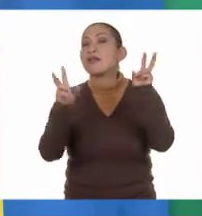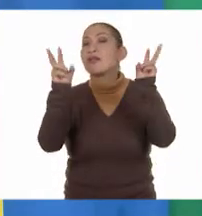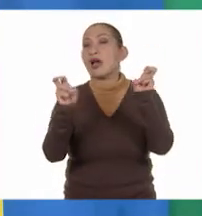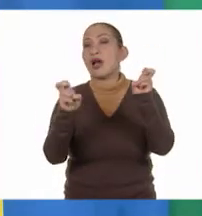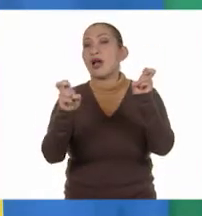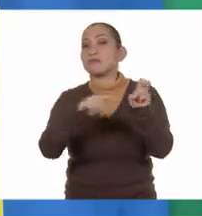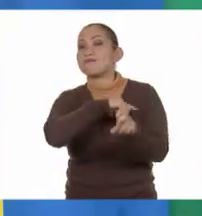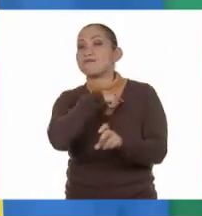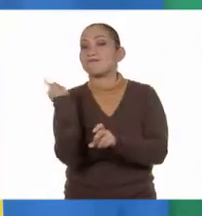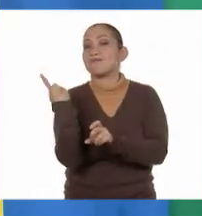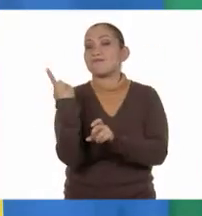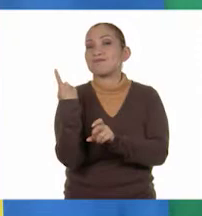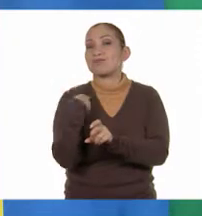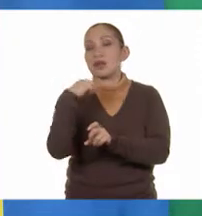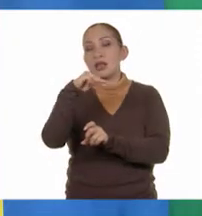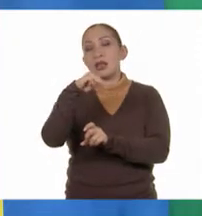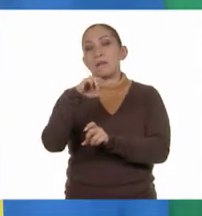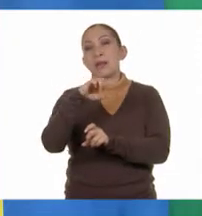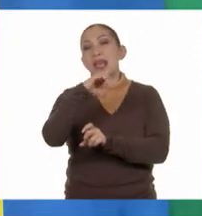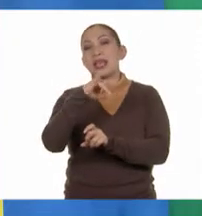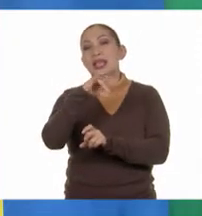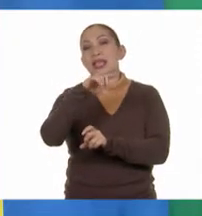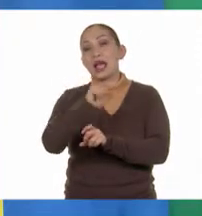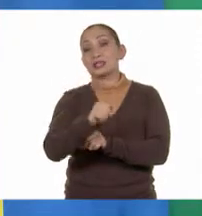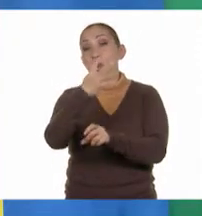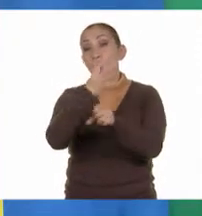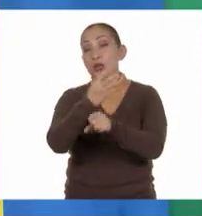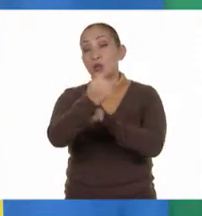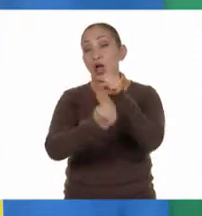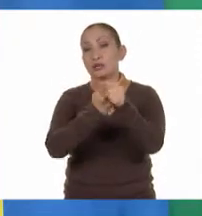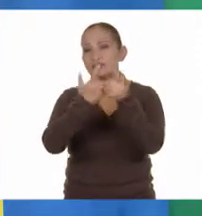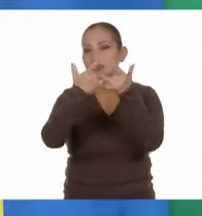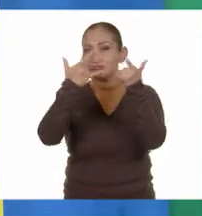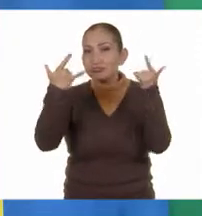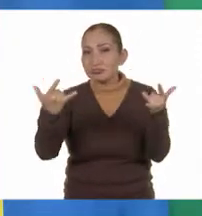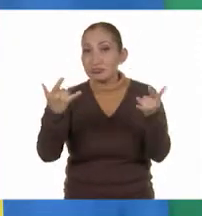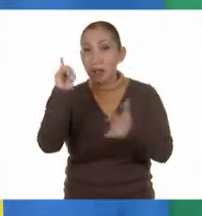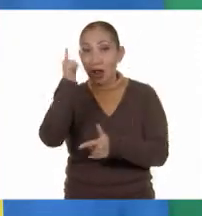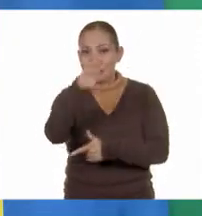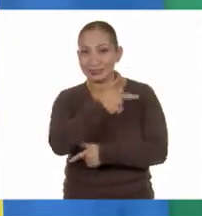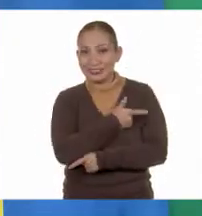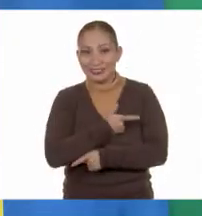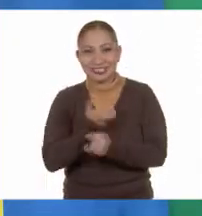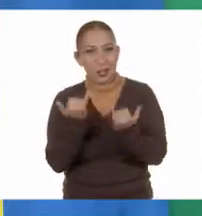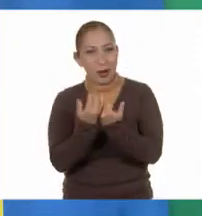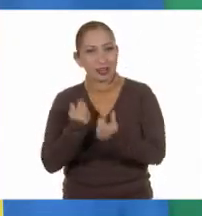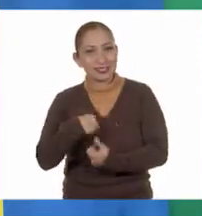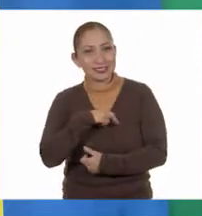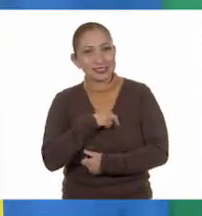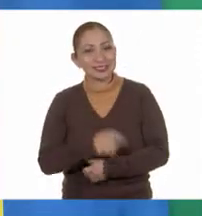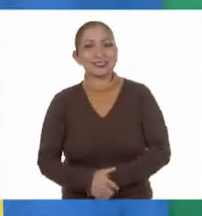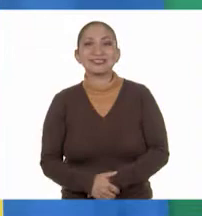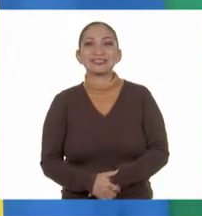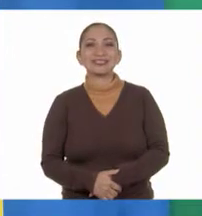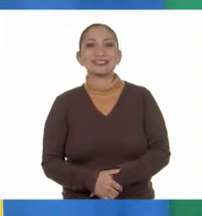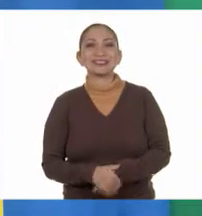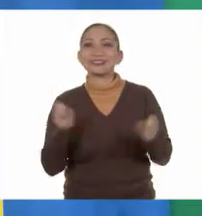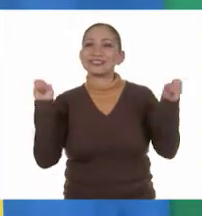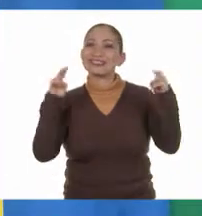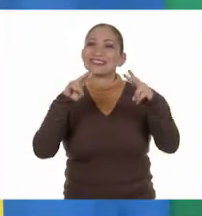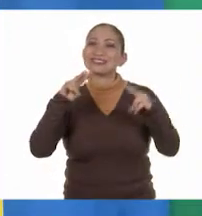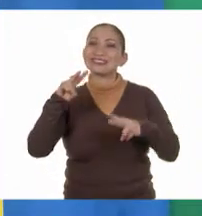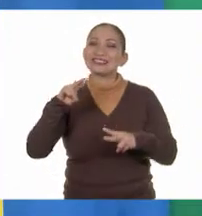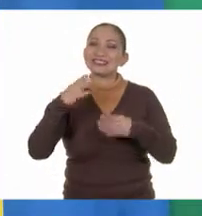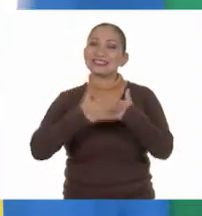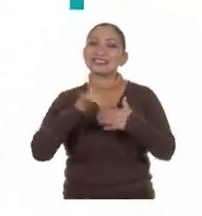La caída del Imperio Mexica, de historia de cuarto grado. Espero lo hayan disfrutado tanto como nosotros. Nos